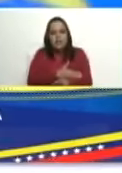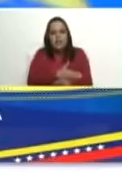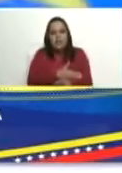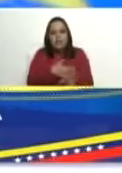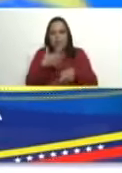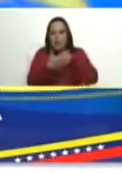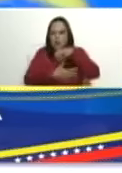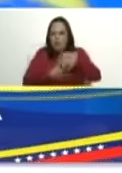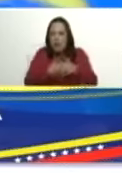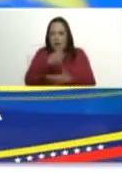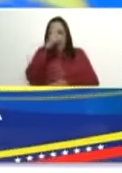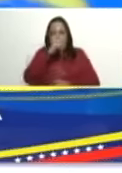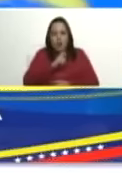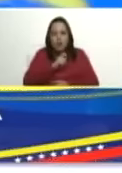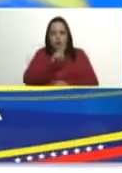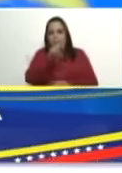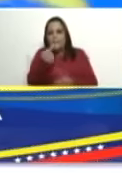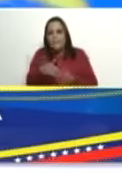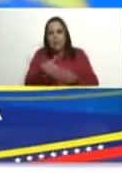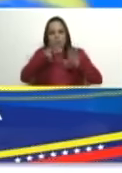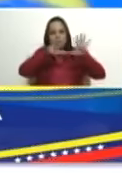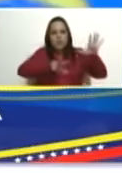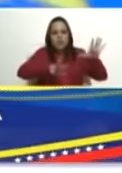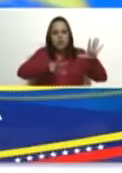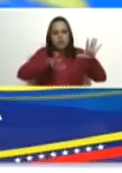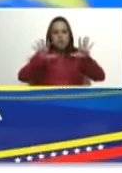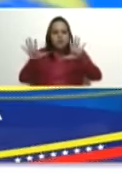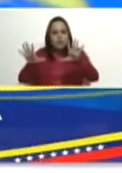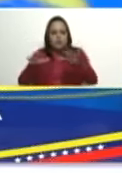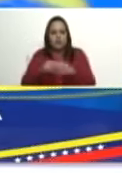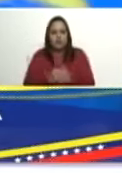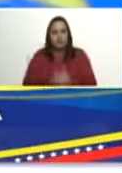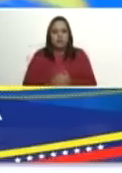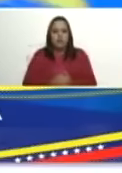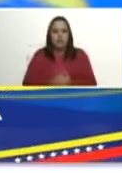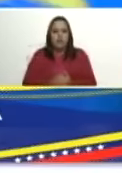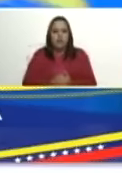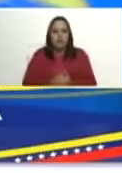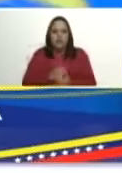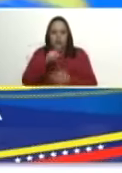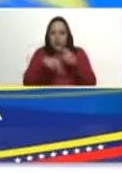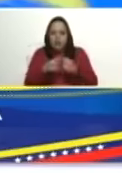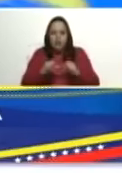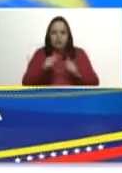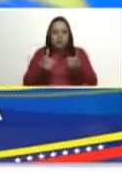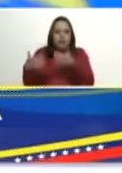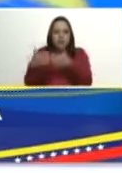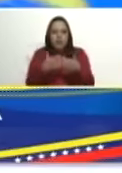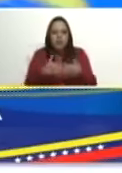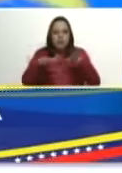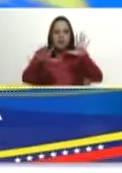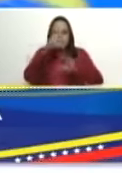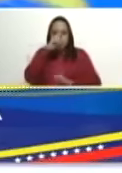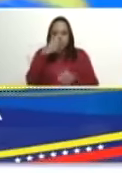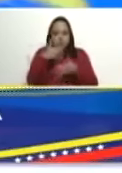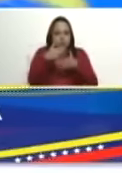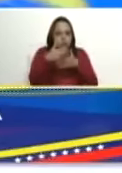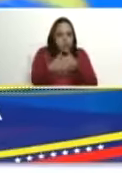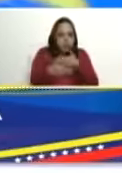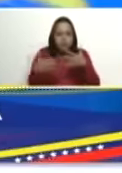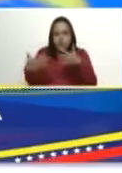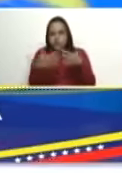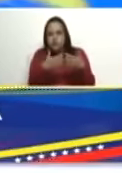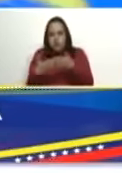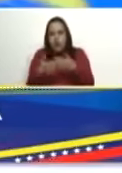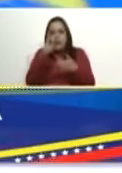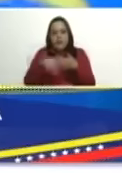sucesos de 1810. Viene la guerra larga, 10 años, vienen las